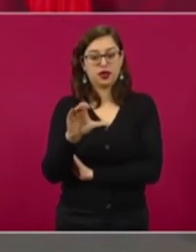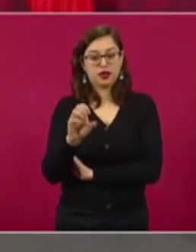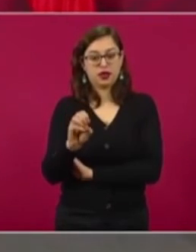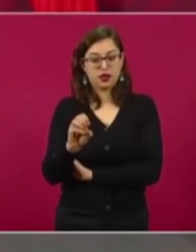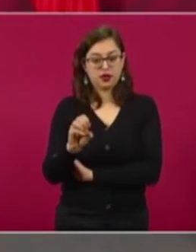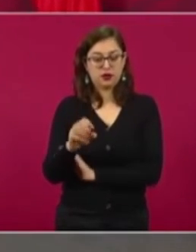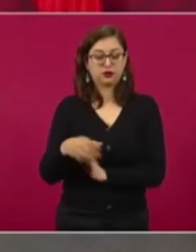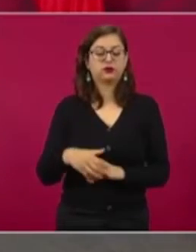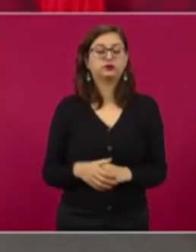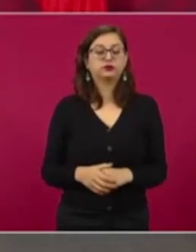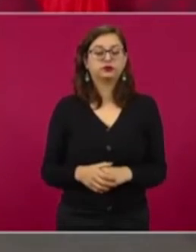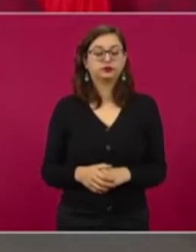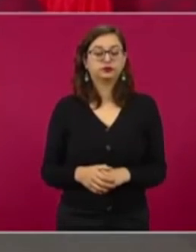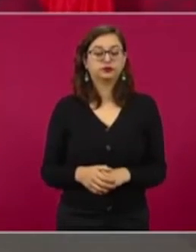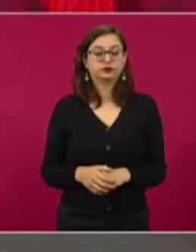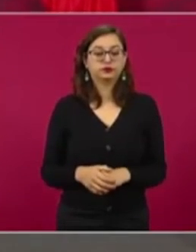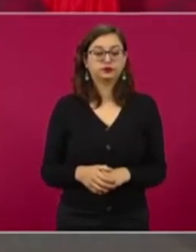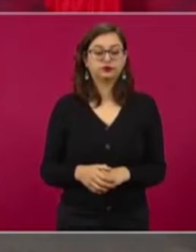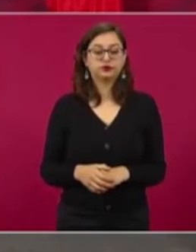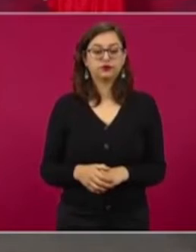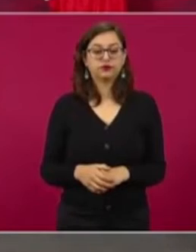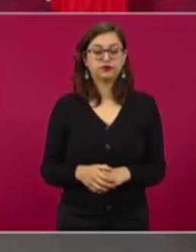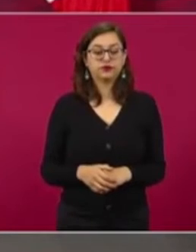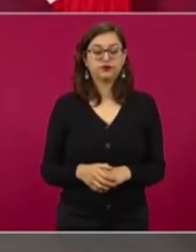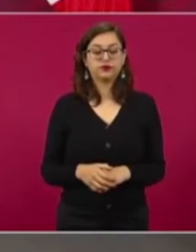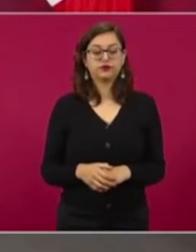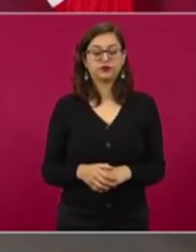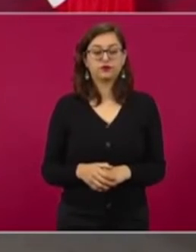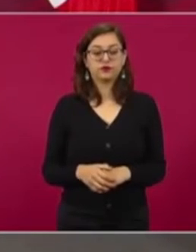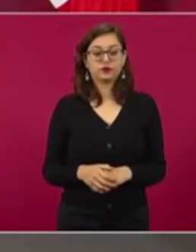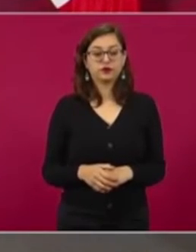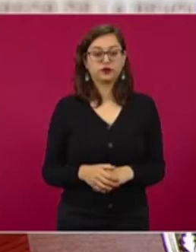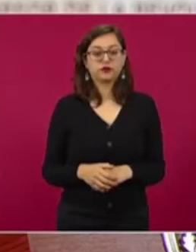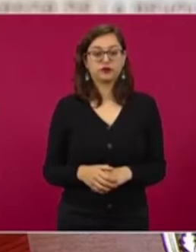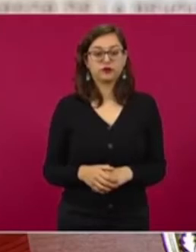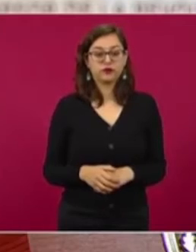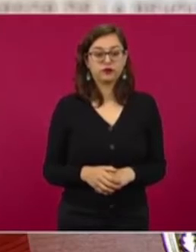después de la crisis económica,